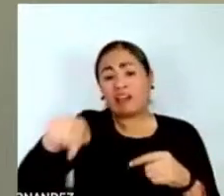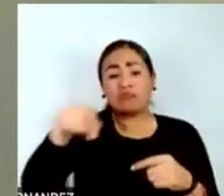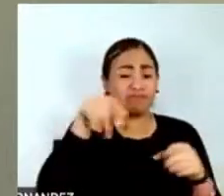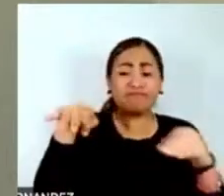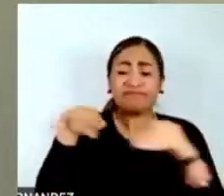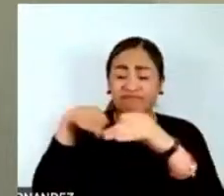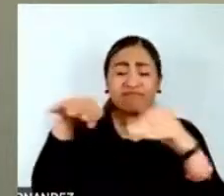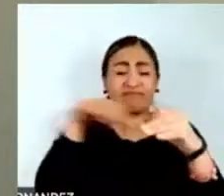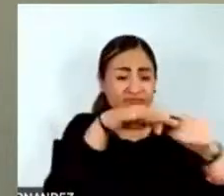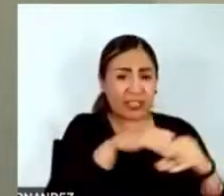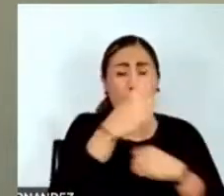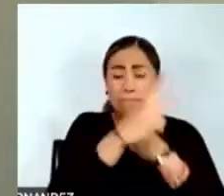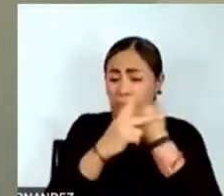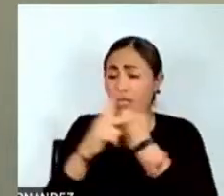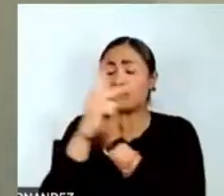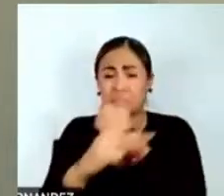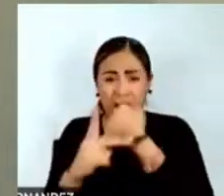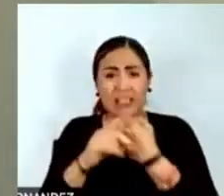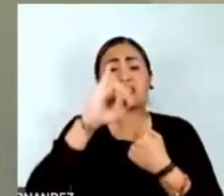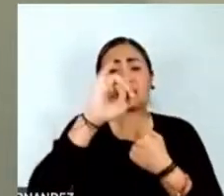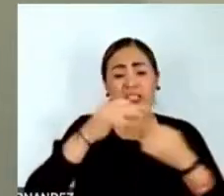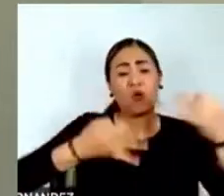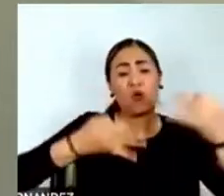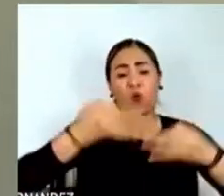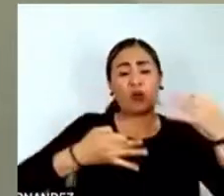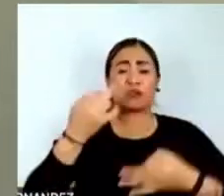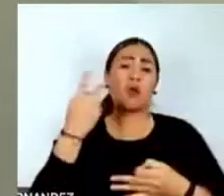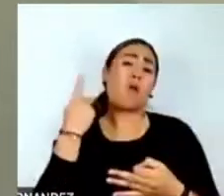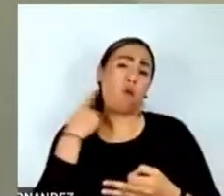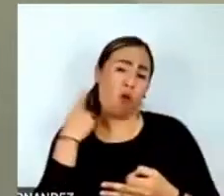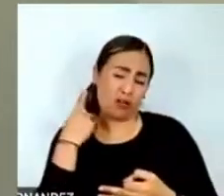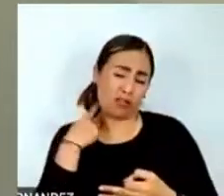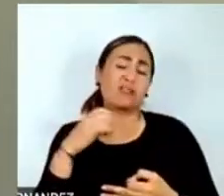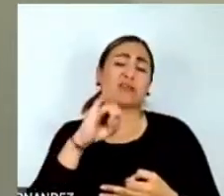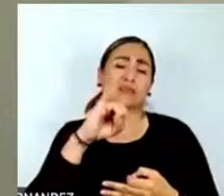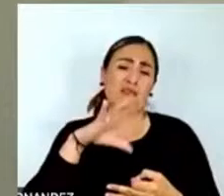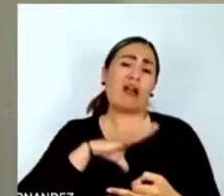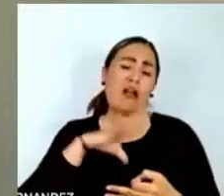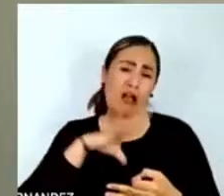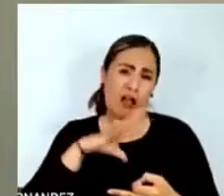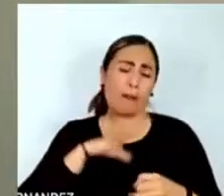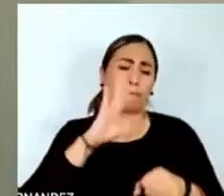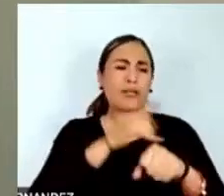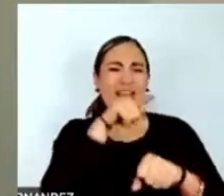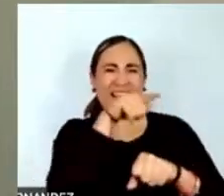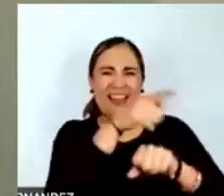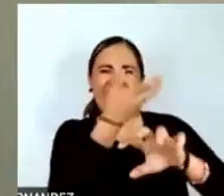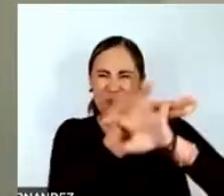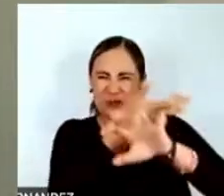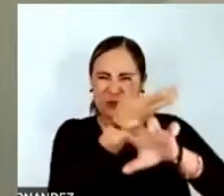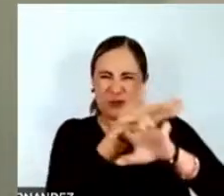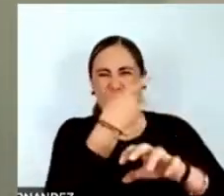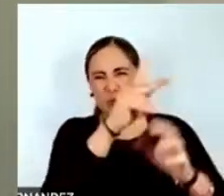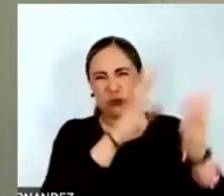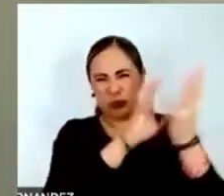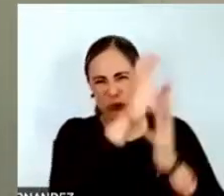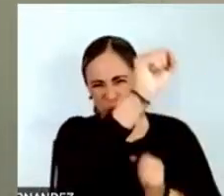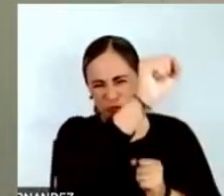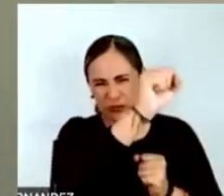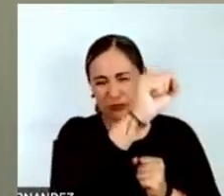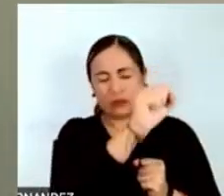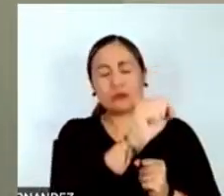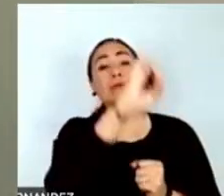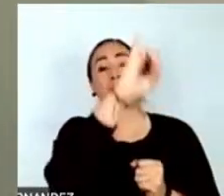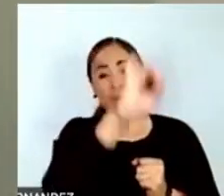tenemos, un poco inspirados en la Constitución de Estados Unidos, que también, digamos, de la cual han bebido de nuestros